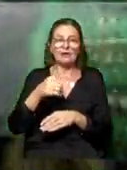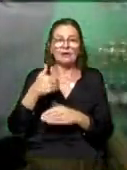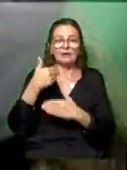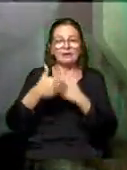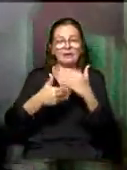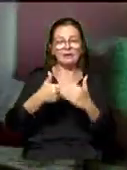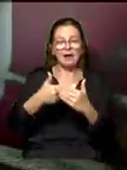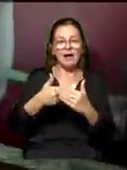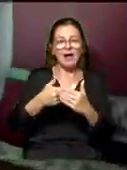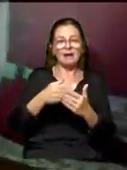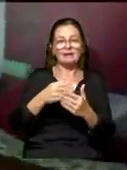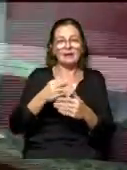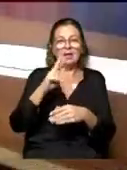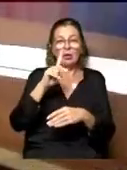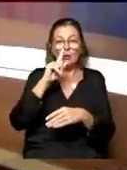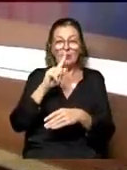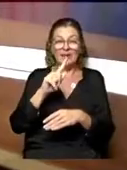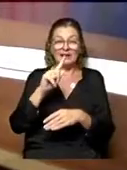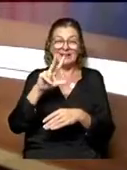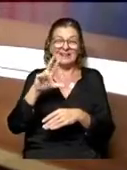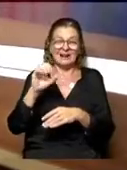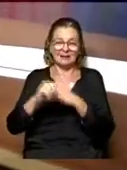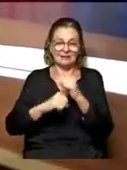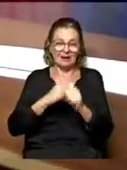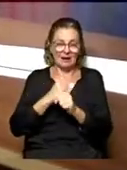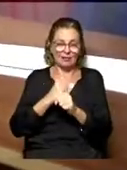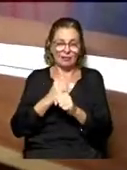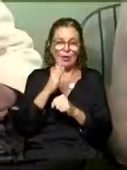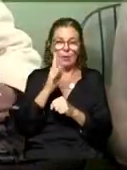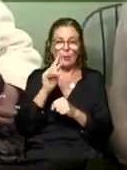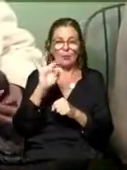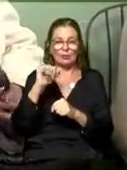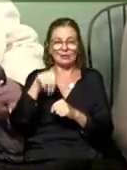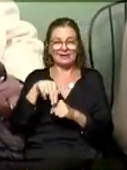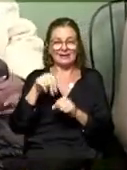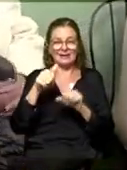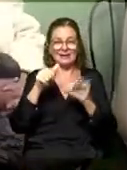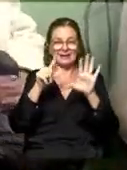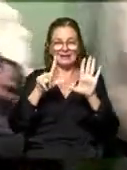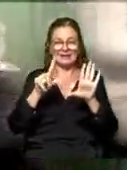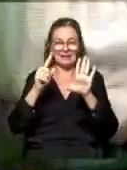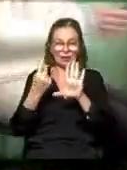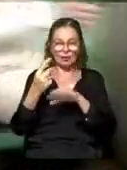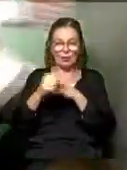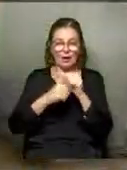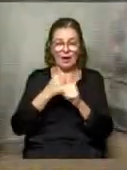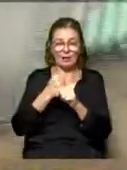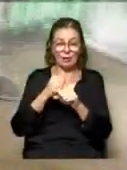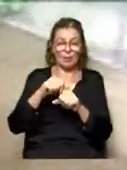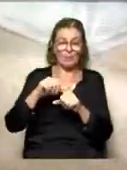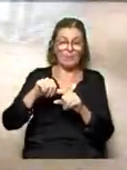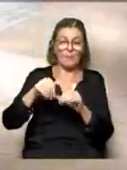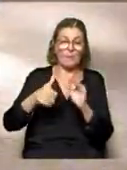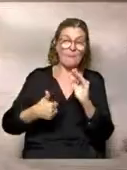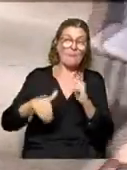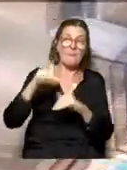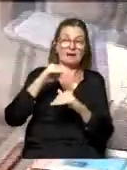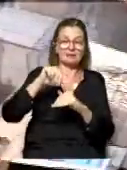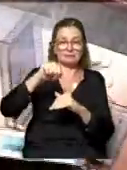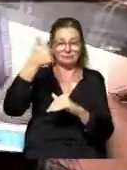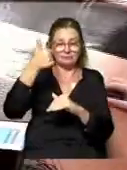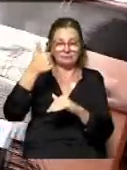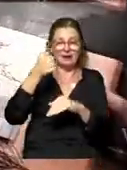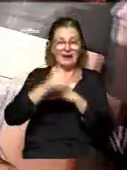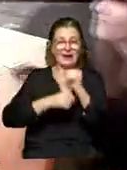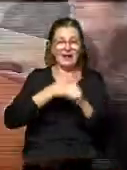Kremlin hasta al menos 2030. Putin, de 71 años, logró en estas elecciones su mayor victoria desde que llegó al poder en el